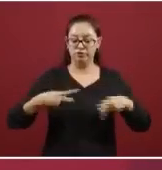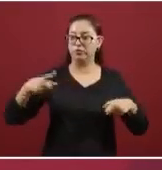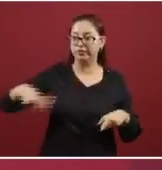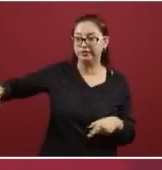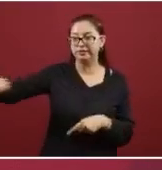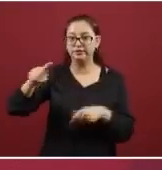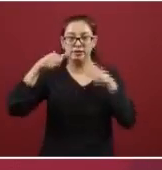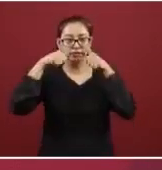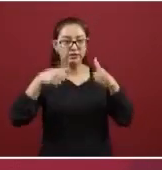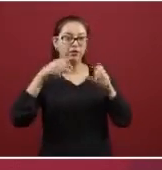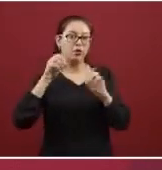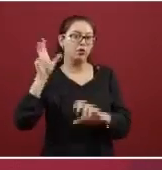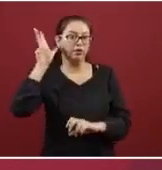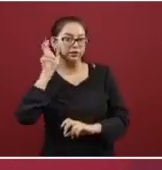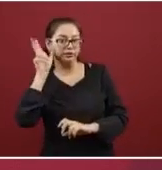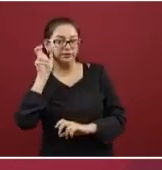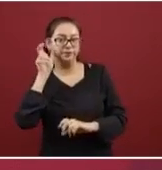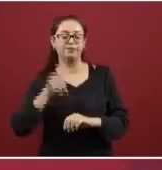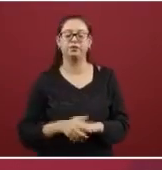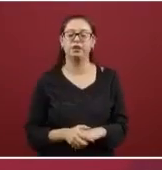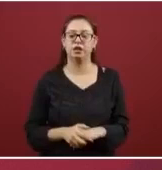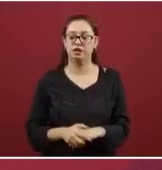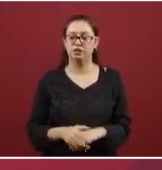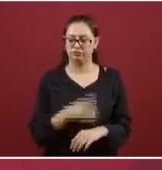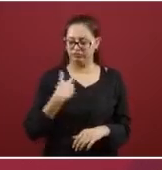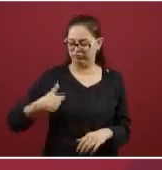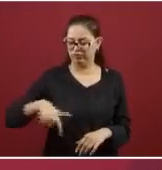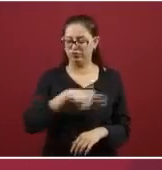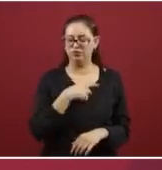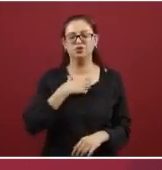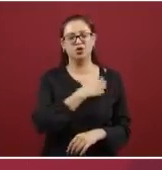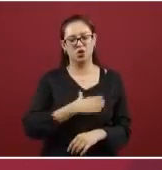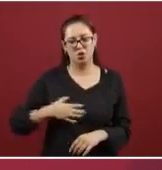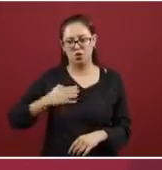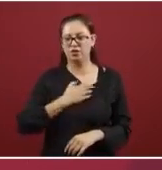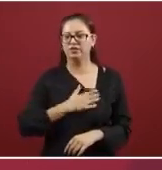nos escuchan, que estamos muy contentos,